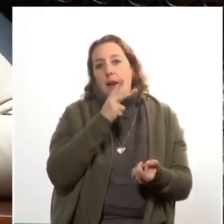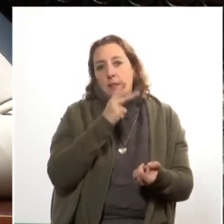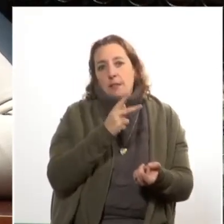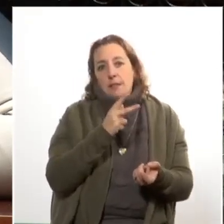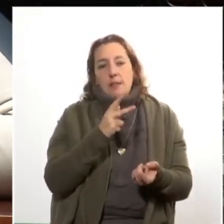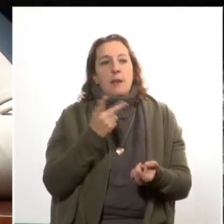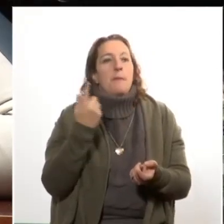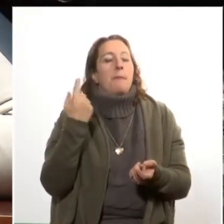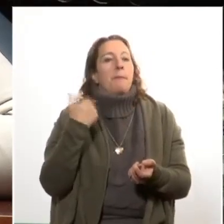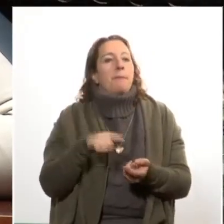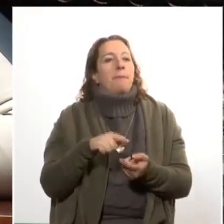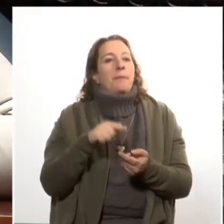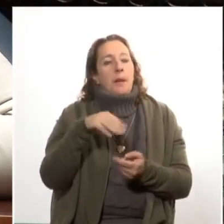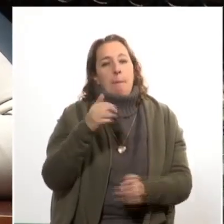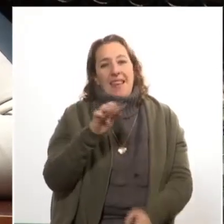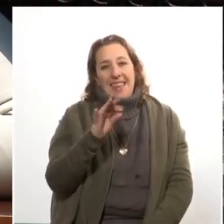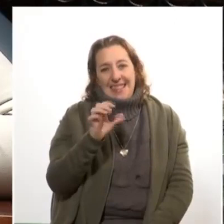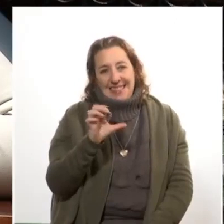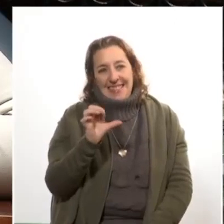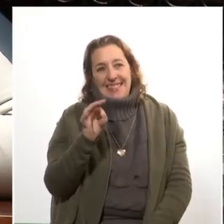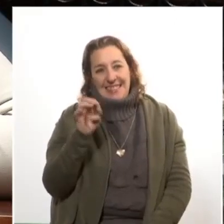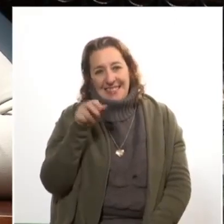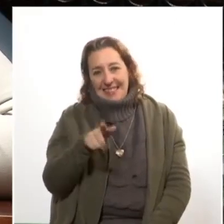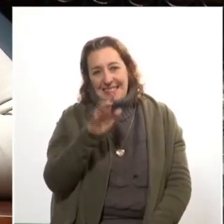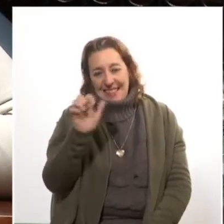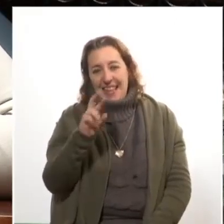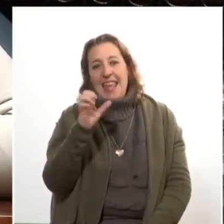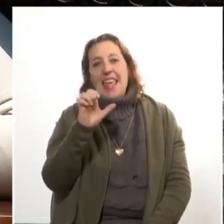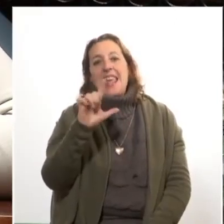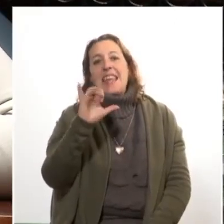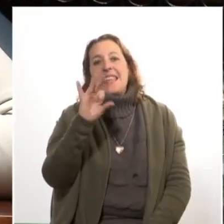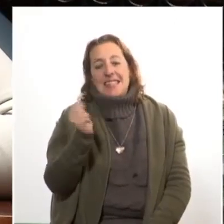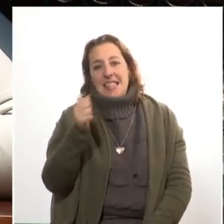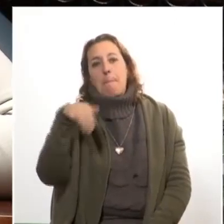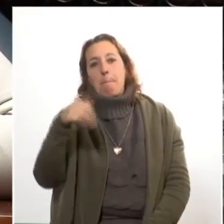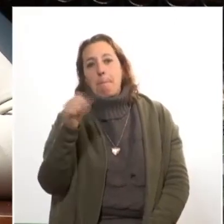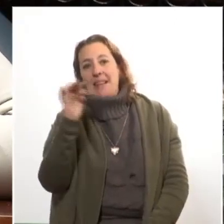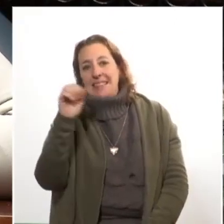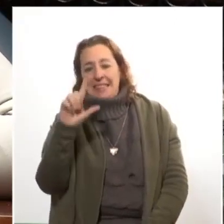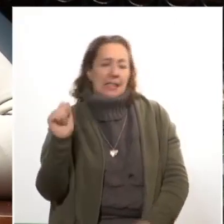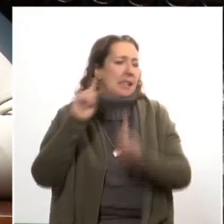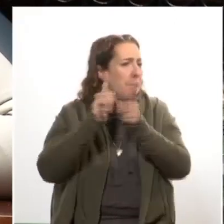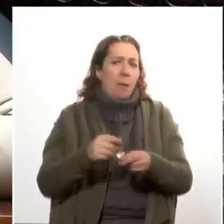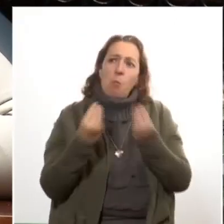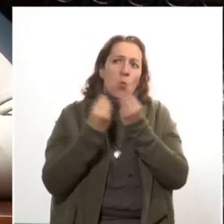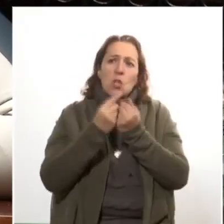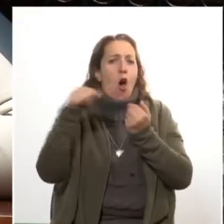caso de María Esther, de Elisa, de Matilde y en el de muchas otras que también estamos reivindicando en este